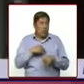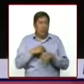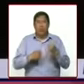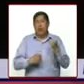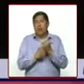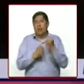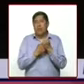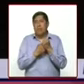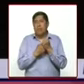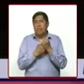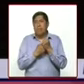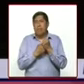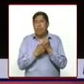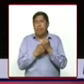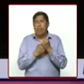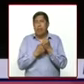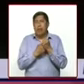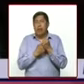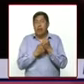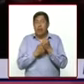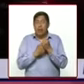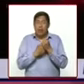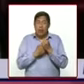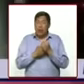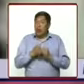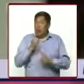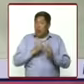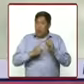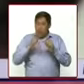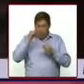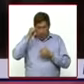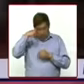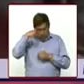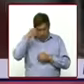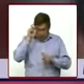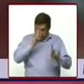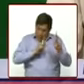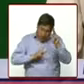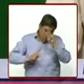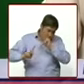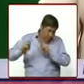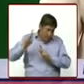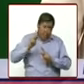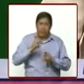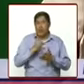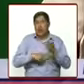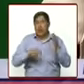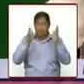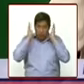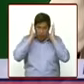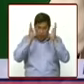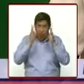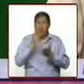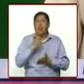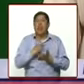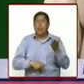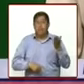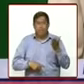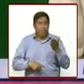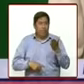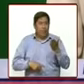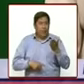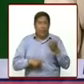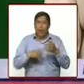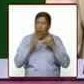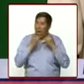¿no? Algo que con lo que me voy a quedar muy preocupada, y me imagino que quienes nos están escuchando también, es el hecho de que ustedes